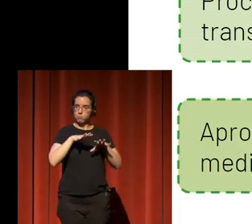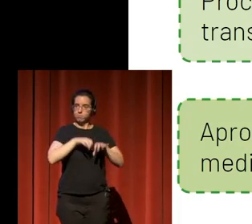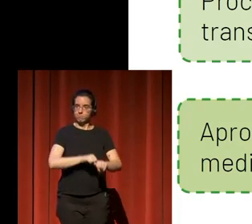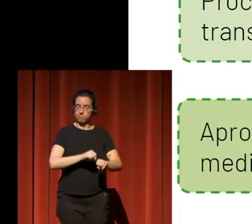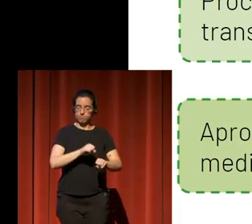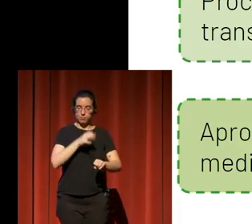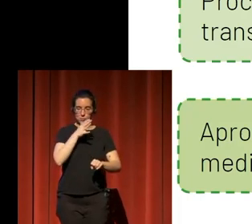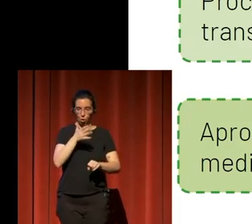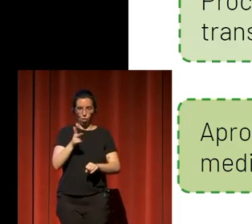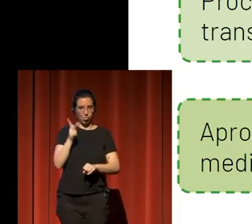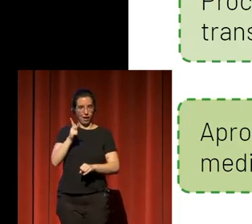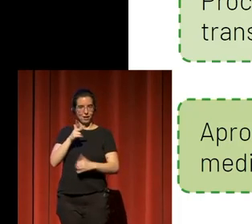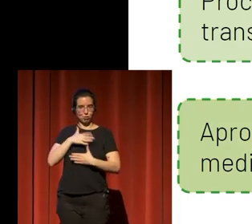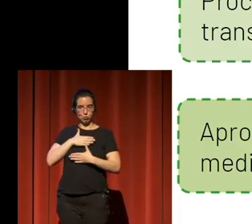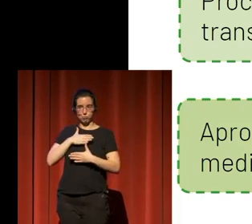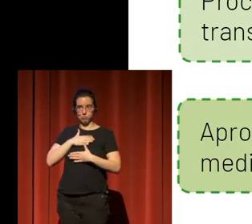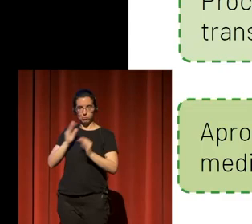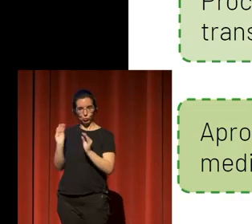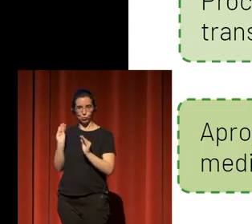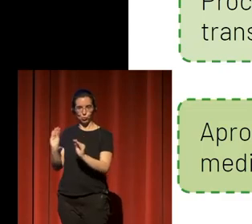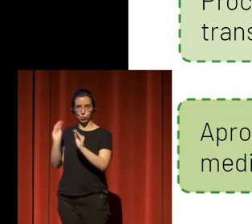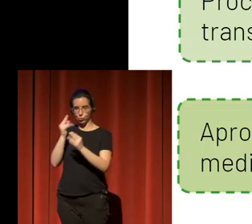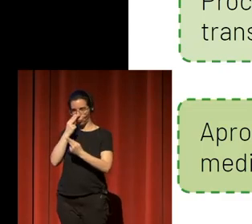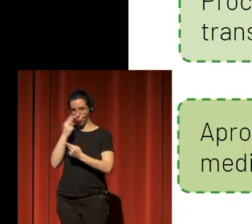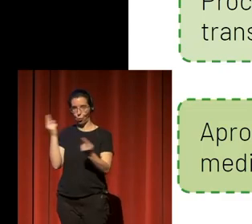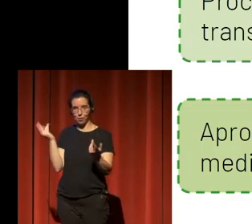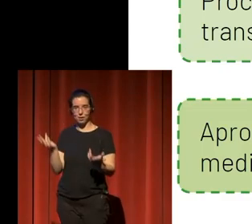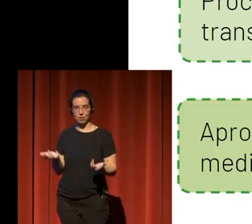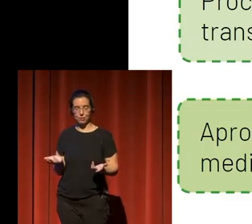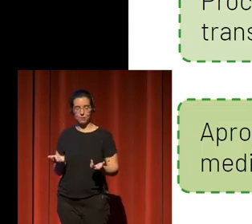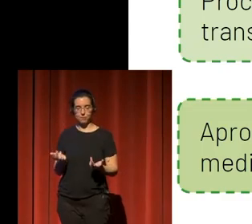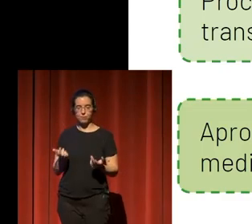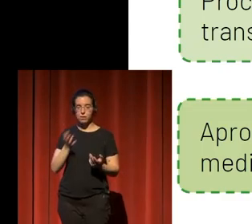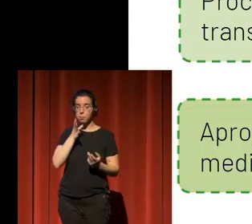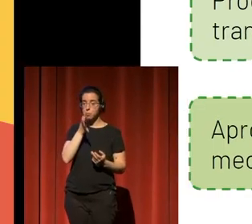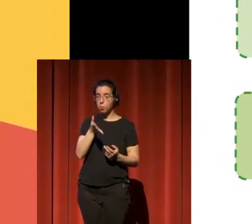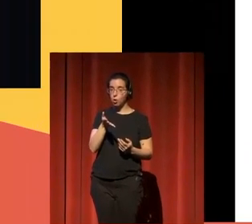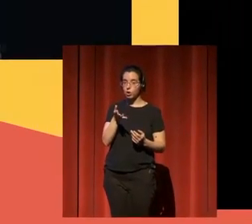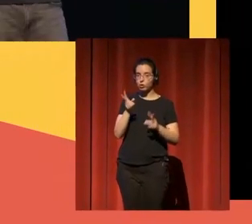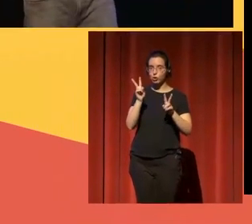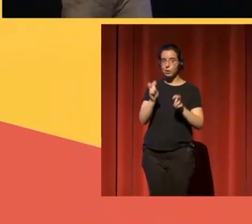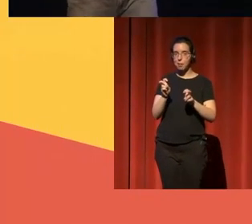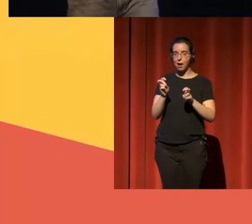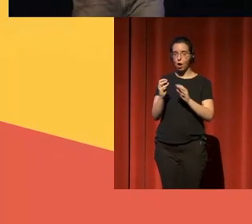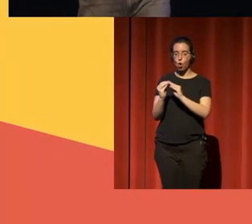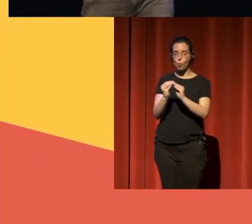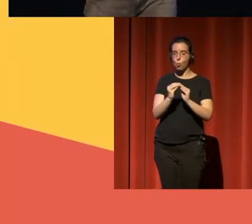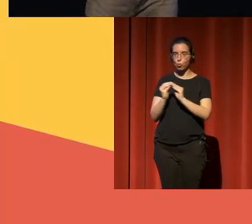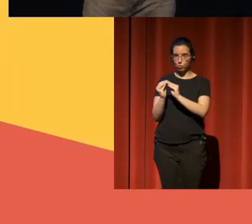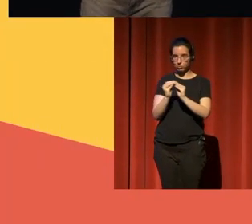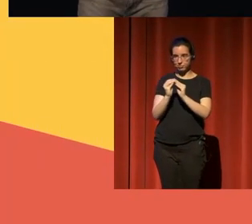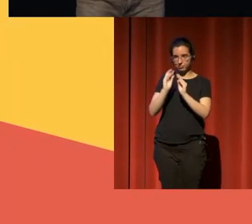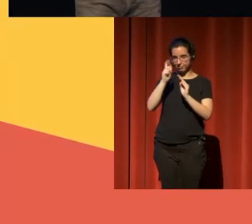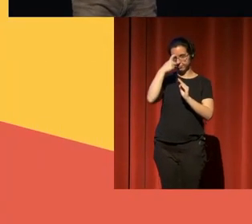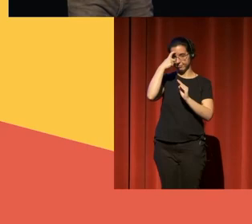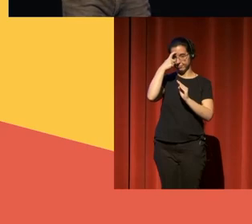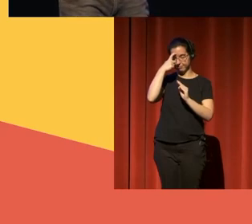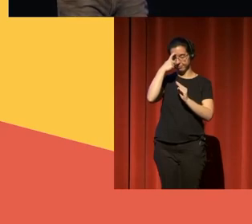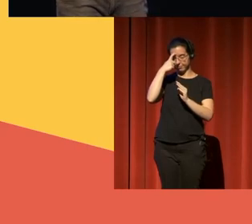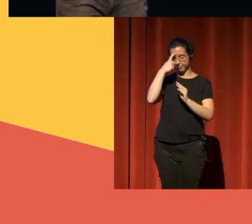pertenece digamos no por ahí aparece un poco esta idea de de de lo común y hay